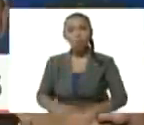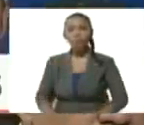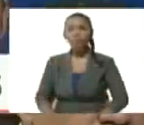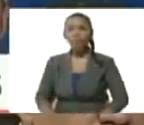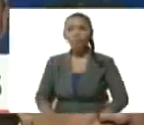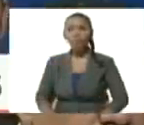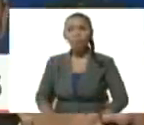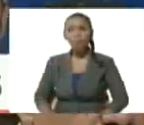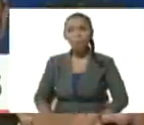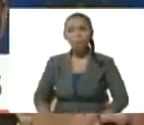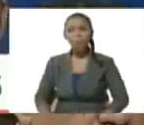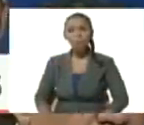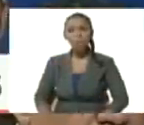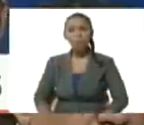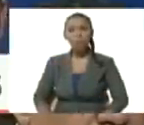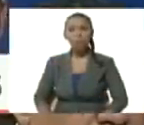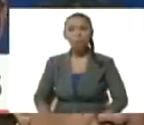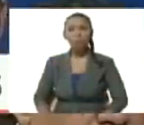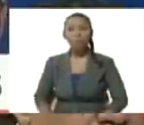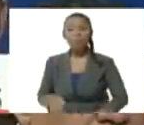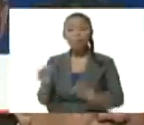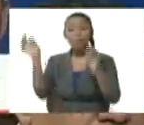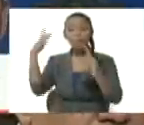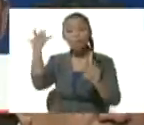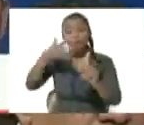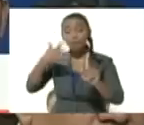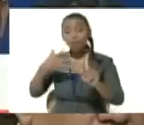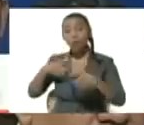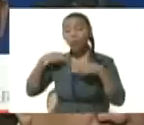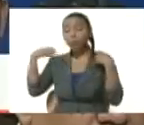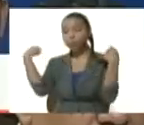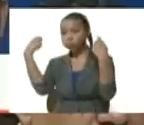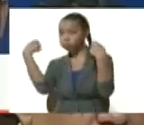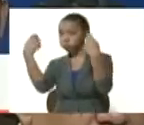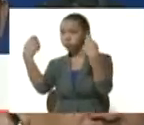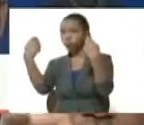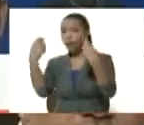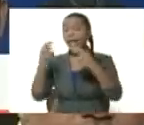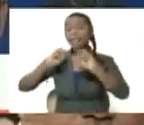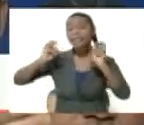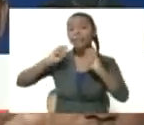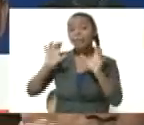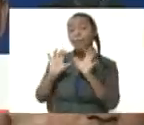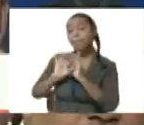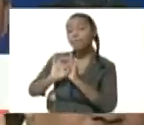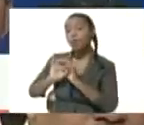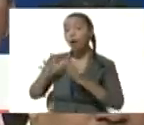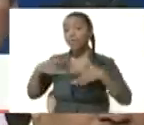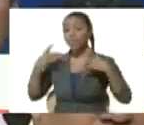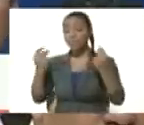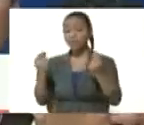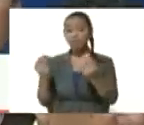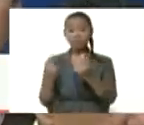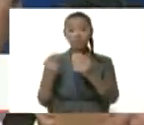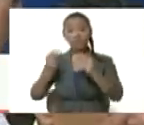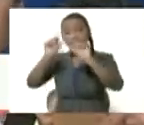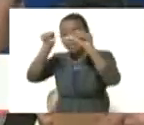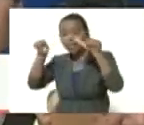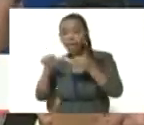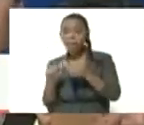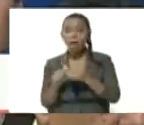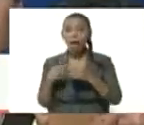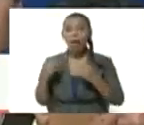creación de las escuelas municipales de formación para el poder popular, el tema vinculado a la activación de los sistemas económicos